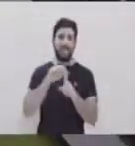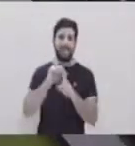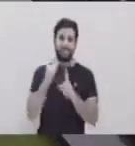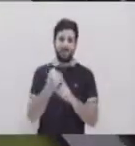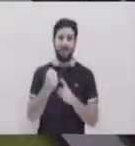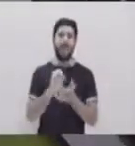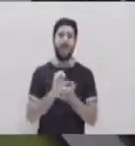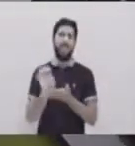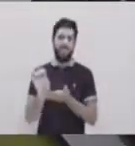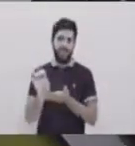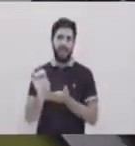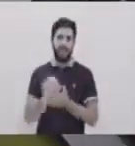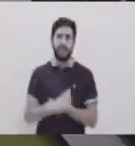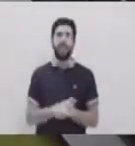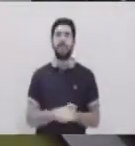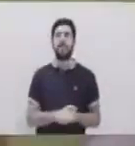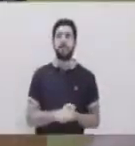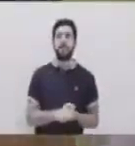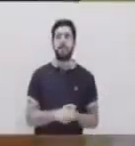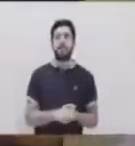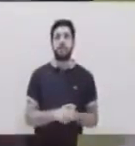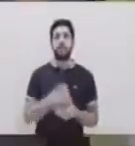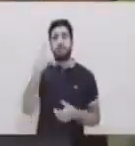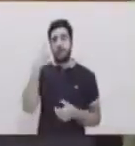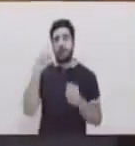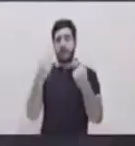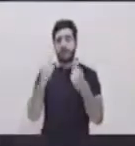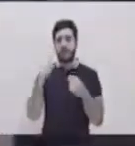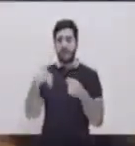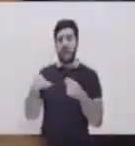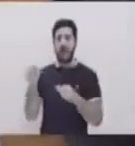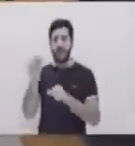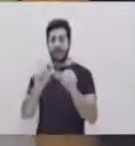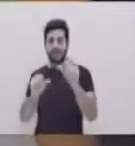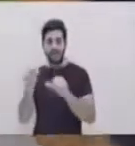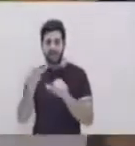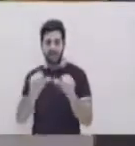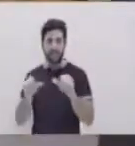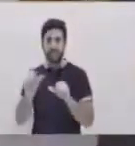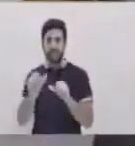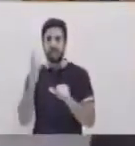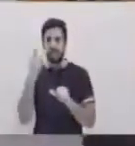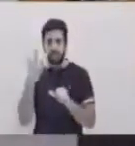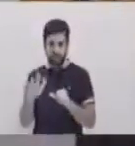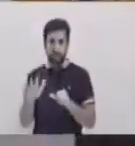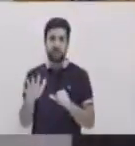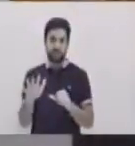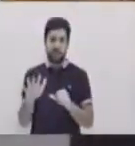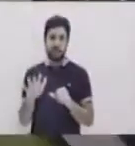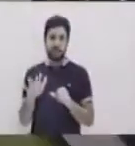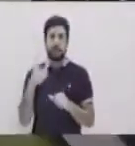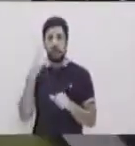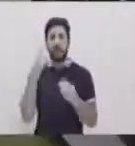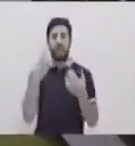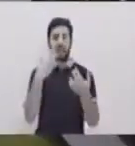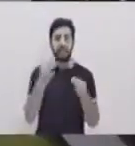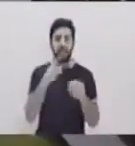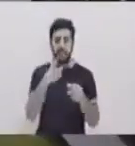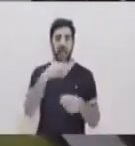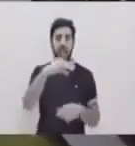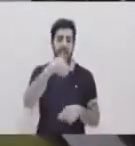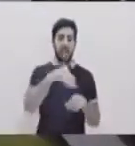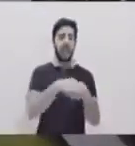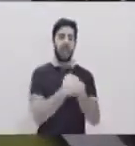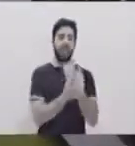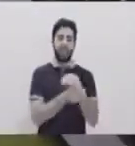luego de hacer cualquier actividad, en este caso pues luego de hacer un experimento o de cualquier cosa que ustedes realicen, pues tratar de siempre